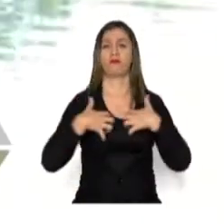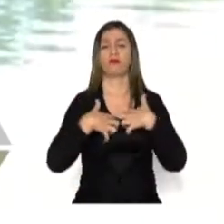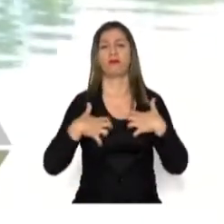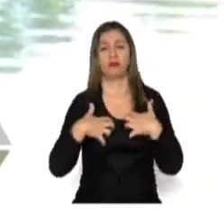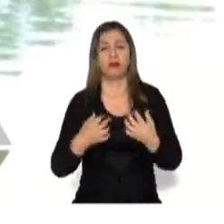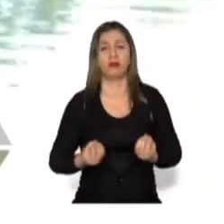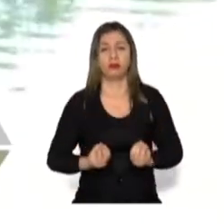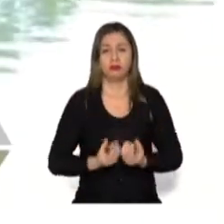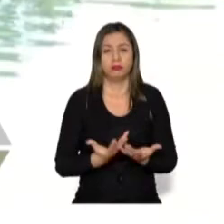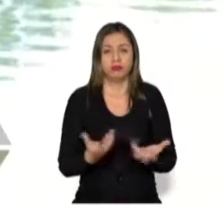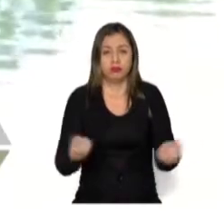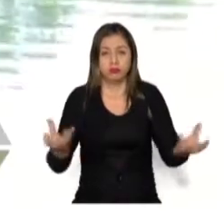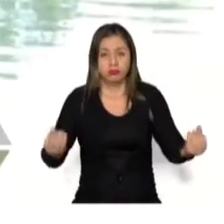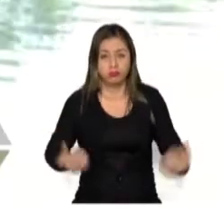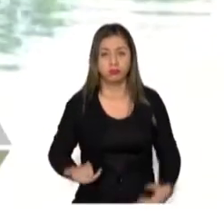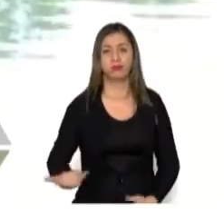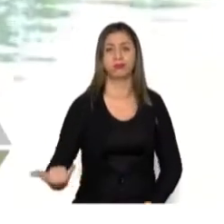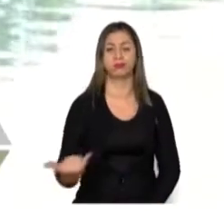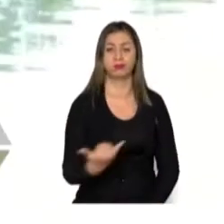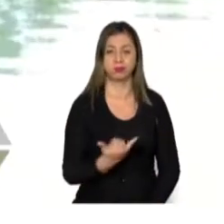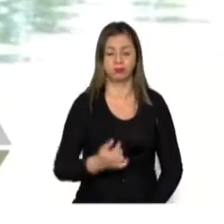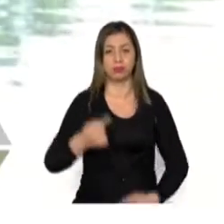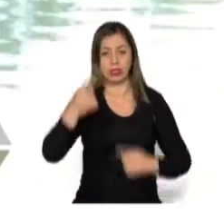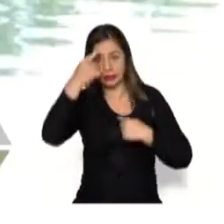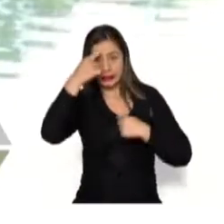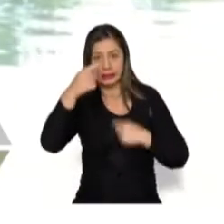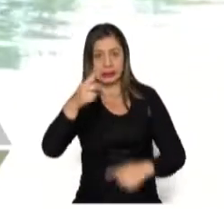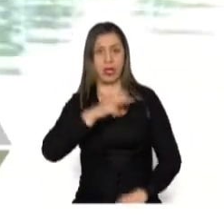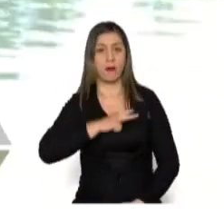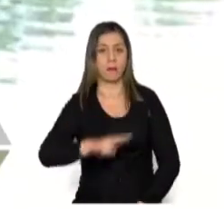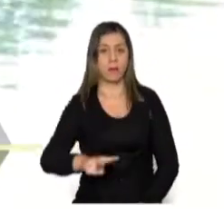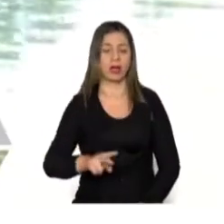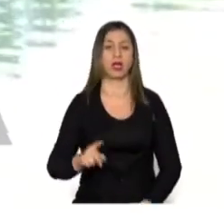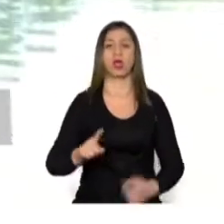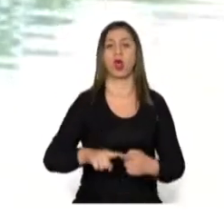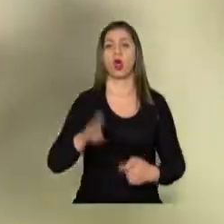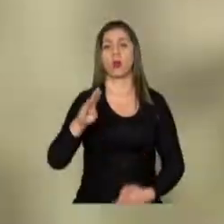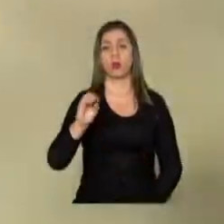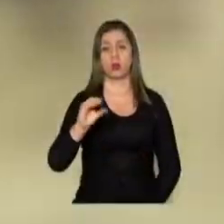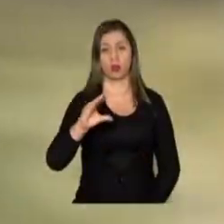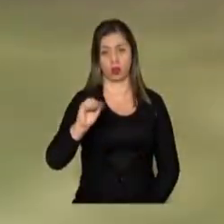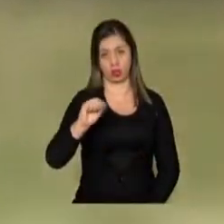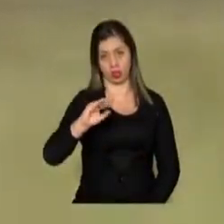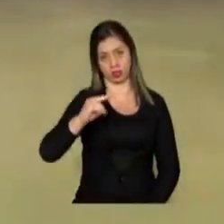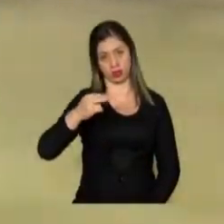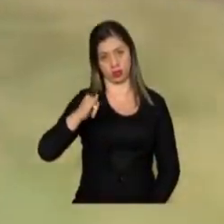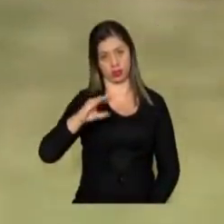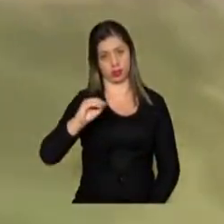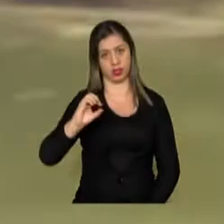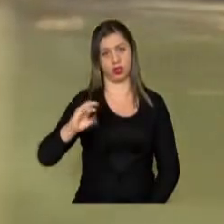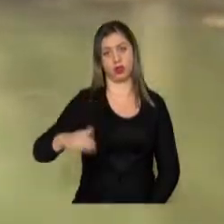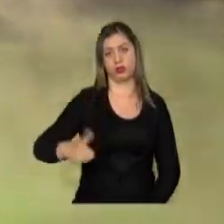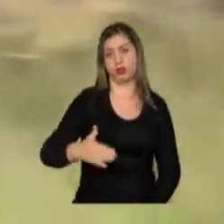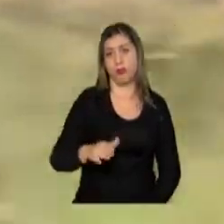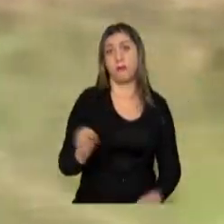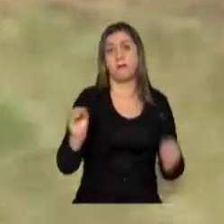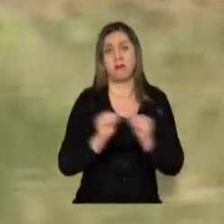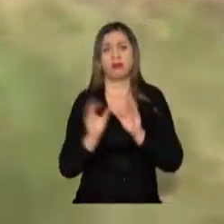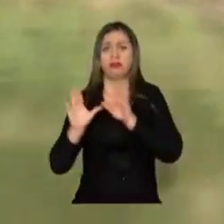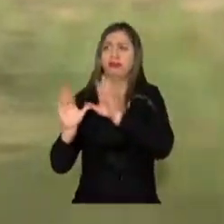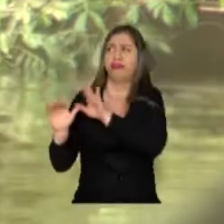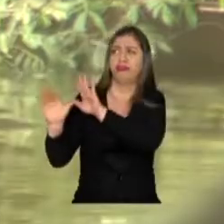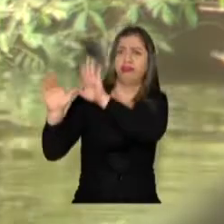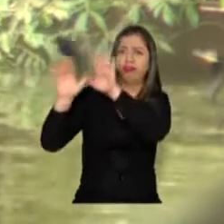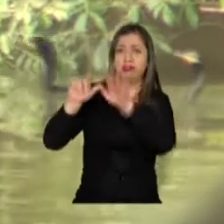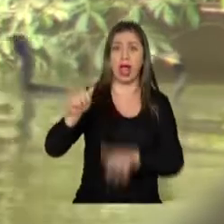En él encontramos especies hípticas representativas del Valle del Cauca, como es el bocachico. Además tenemos aves que son migratorias,